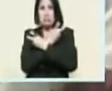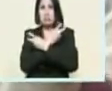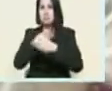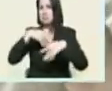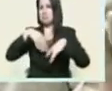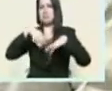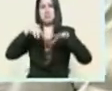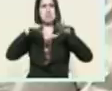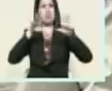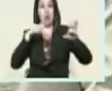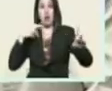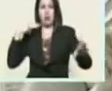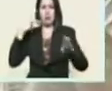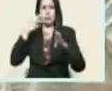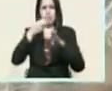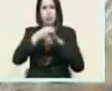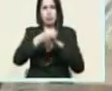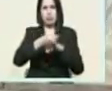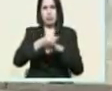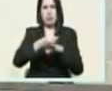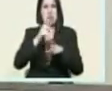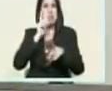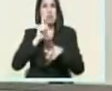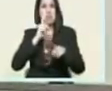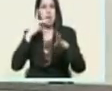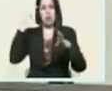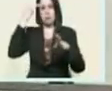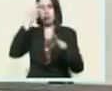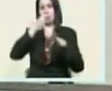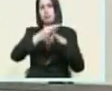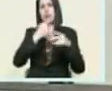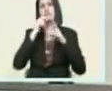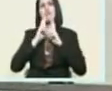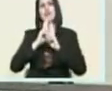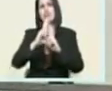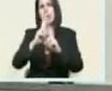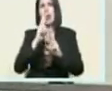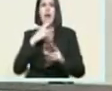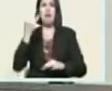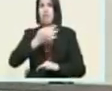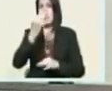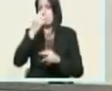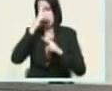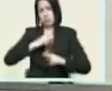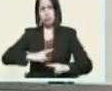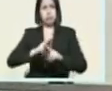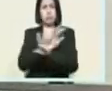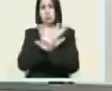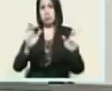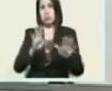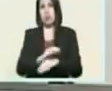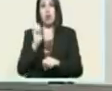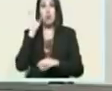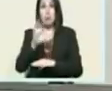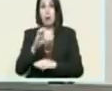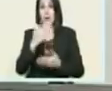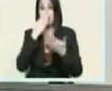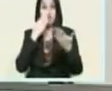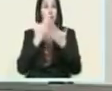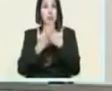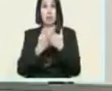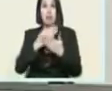el mejor antídoto contra el veneno de la mentira, que es decir, con sencillez y humildad, la verdad de un país que